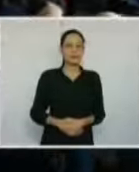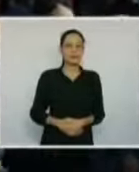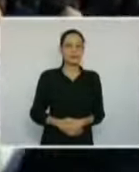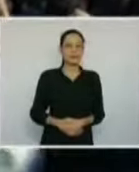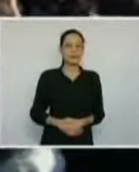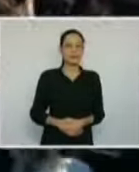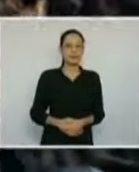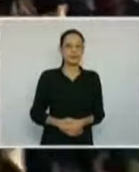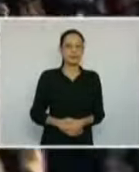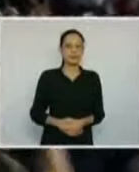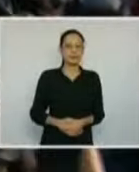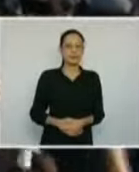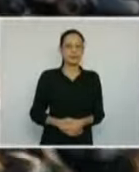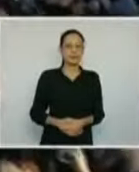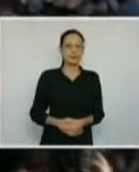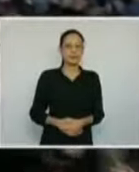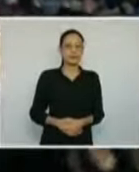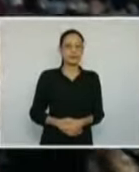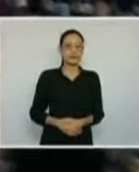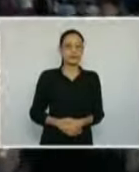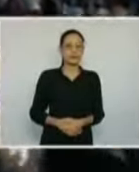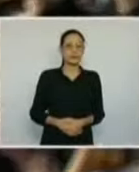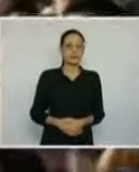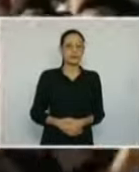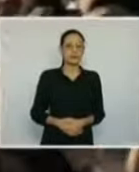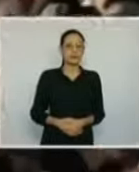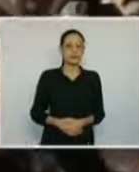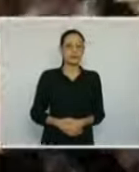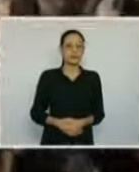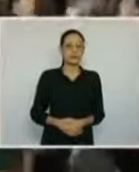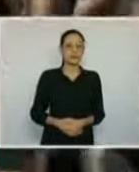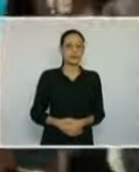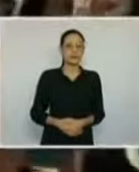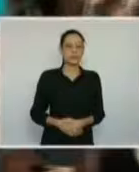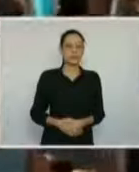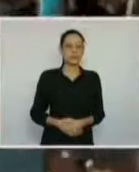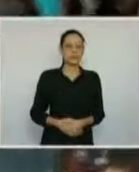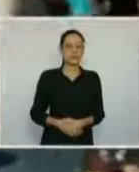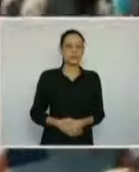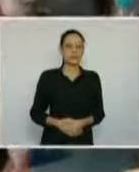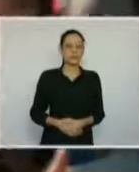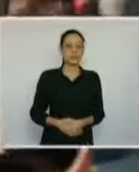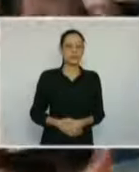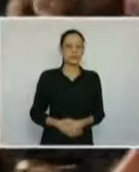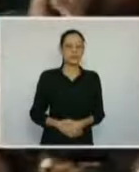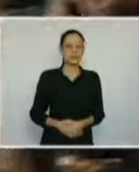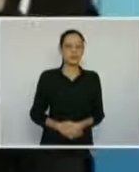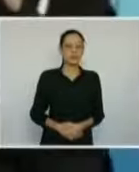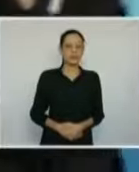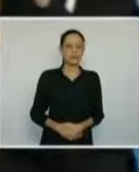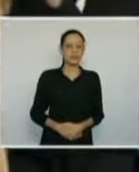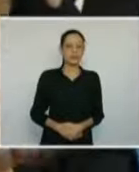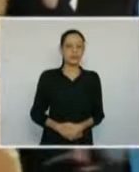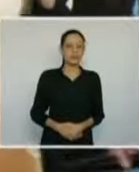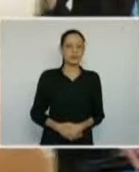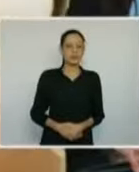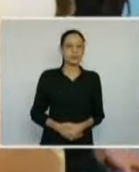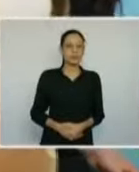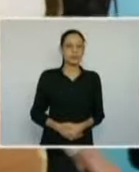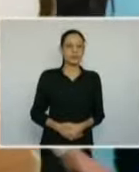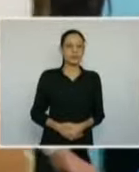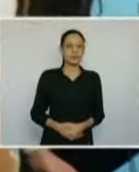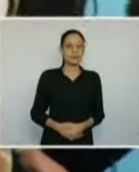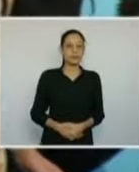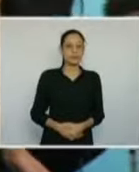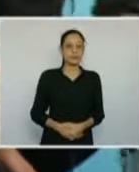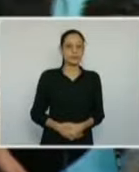la gran apertura de mercado fue un viaje a Angola, déjense embromar. Y se presentan como si fueran los salvadores de una Argentina que la